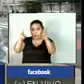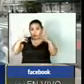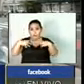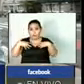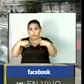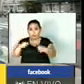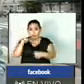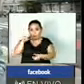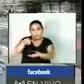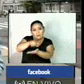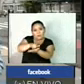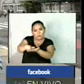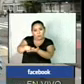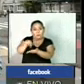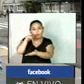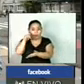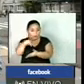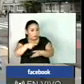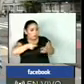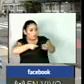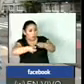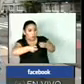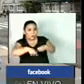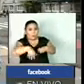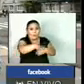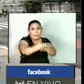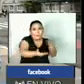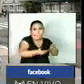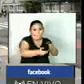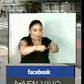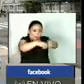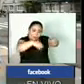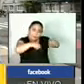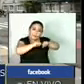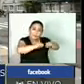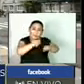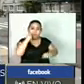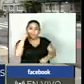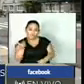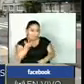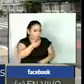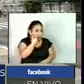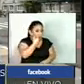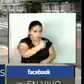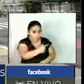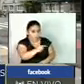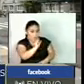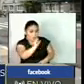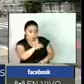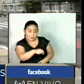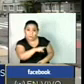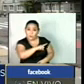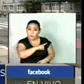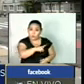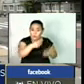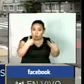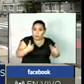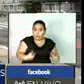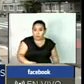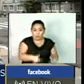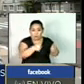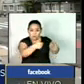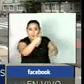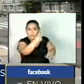estado de Nueva York que regula las funerarias acudió a la escena para determinar si se estaban manejando los restos de manera